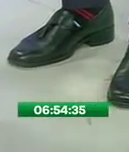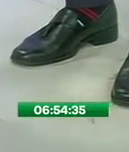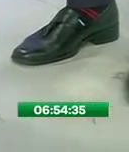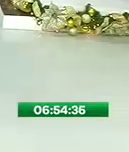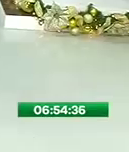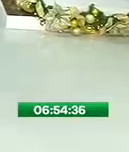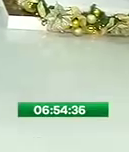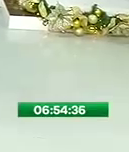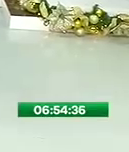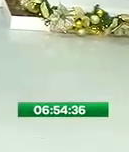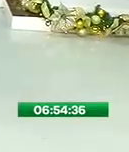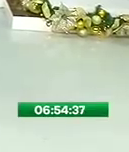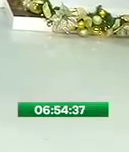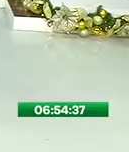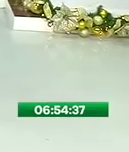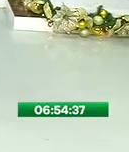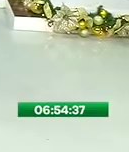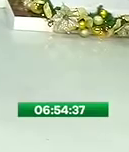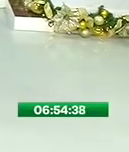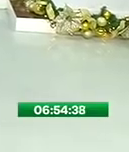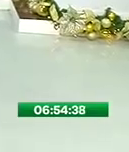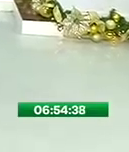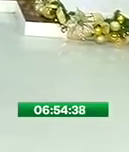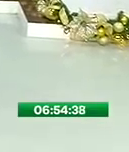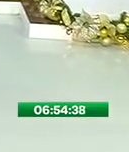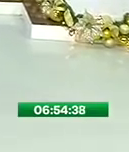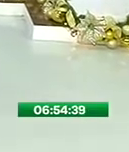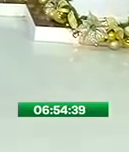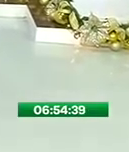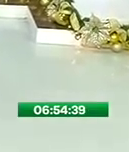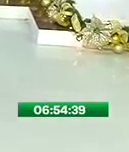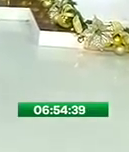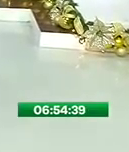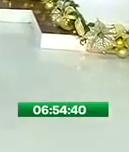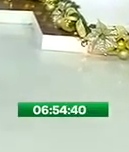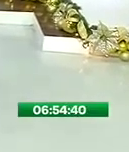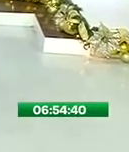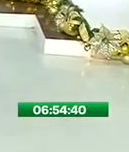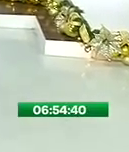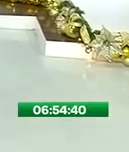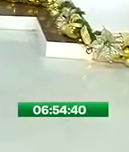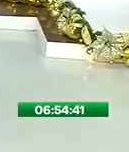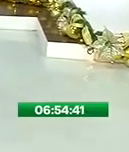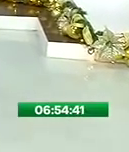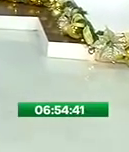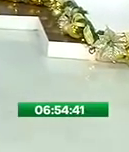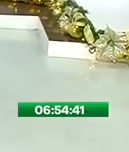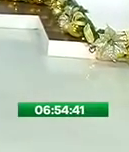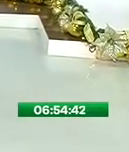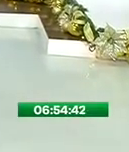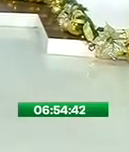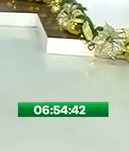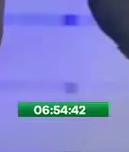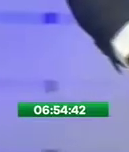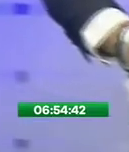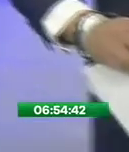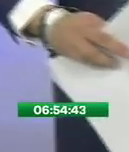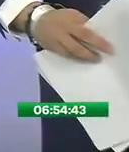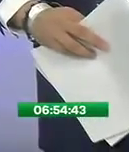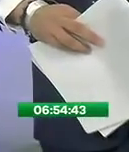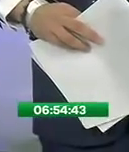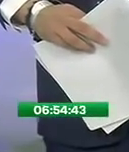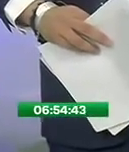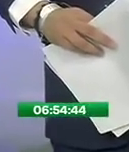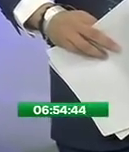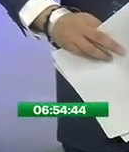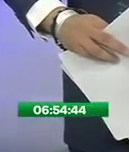Oye, bien, ¿ah? ¿Eh? Sube acá. Los aretes, mira. Ve los aretes, a ver. Mira. Eso. Pónchame. Pónchala.